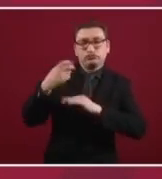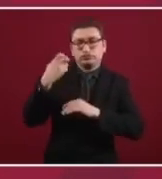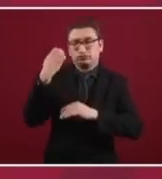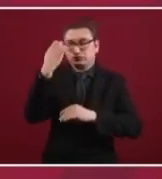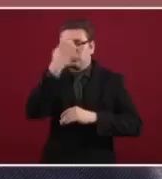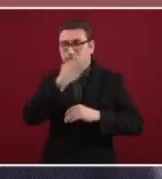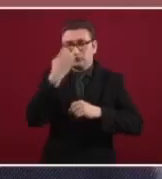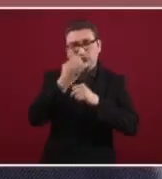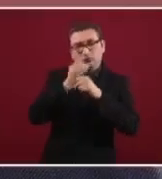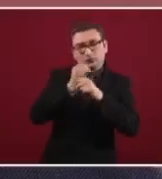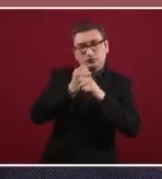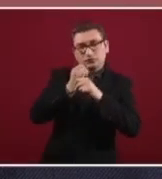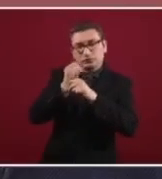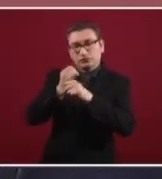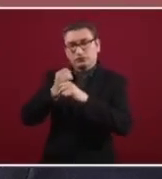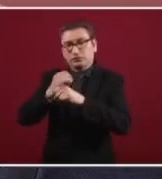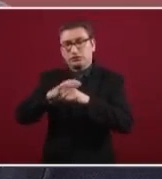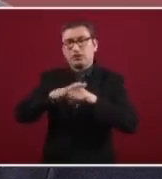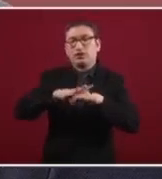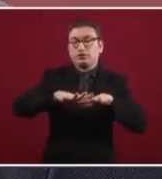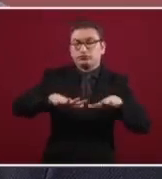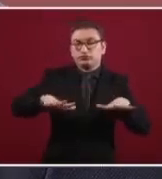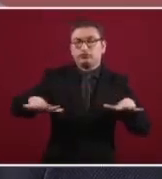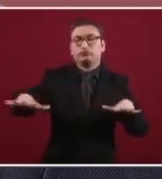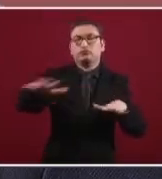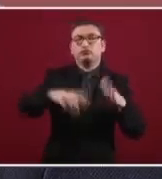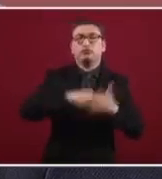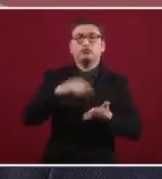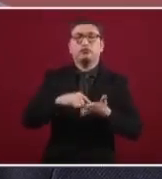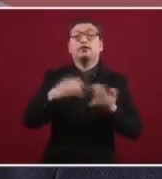para licitar el Tren Maya,